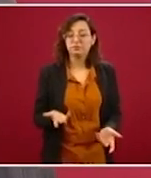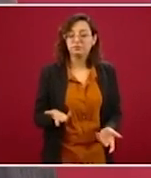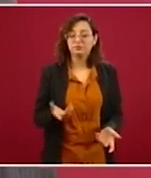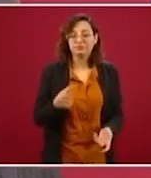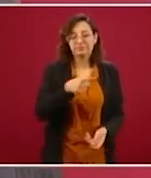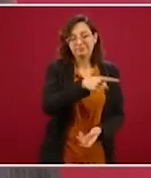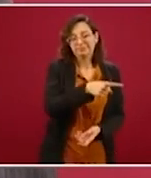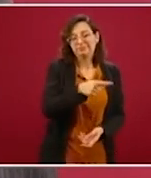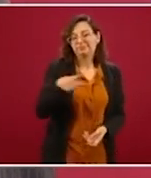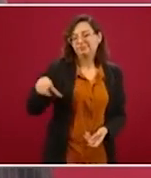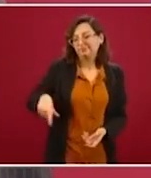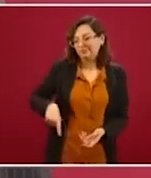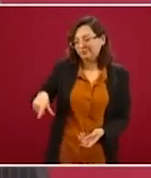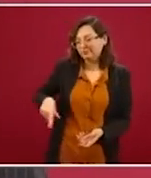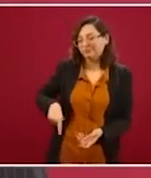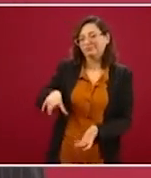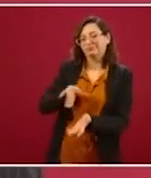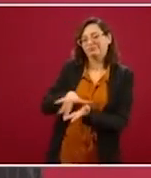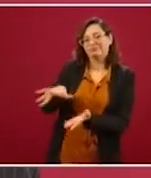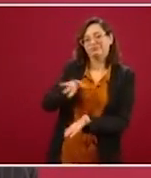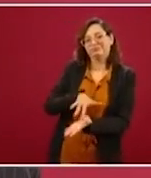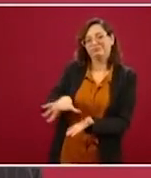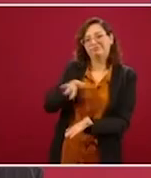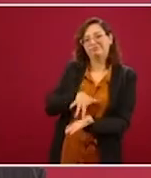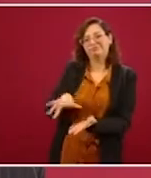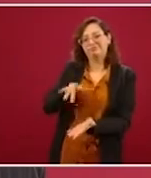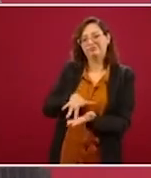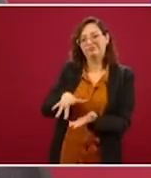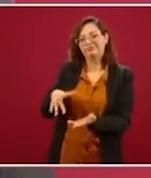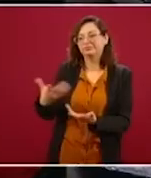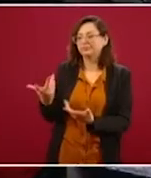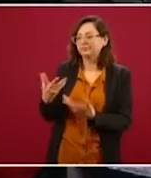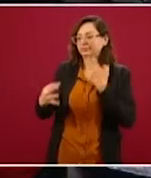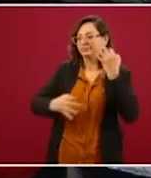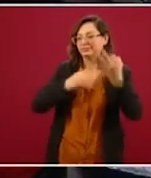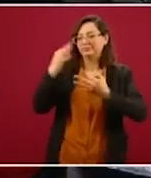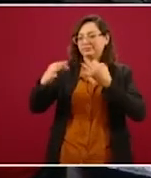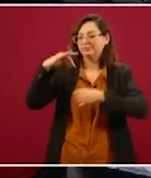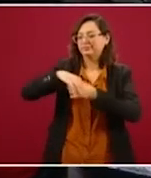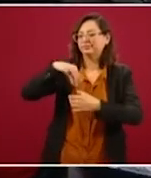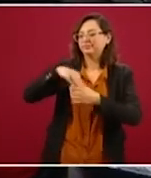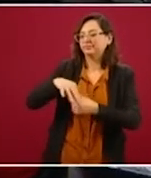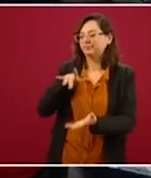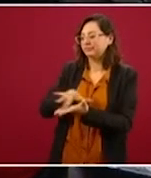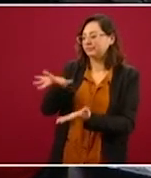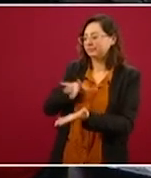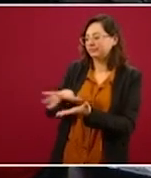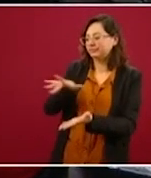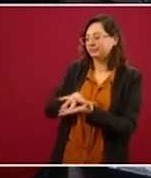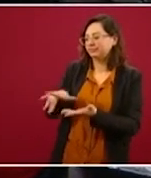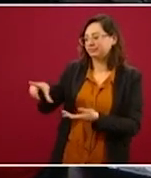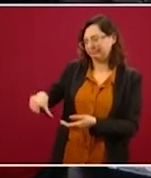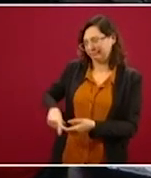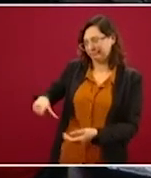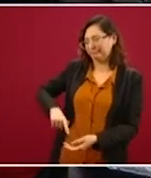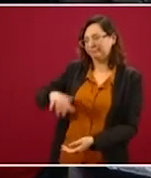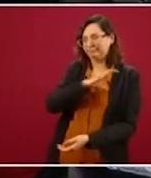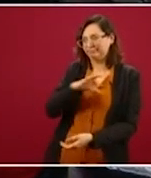eran los que aportaban en las campañas para que ganaran los